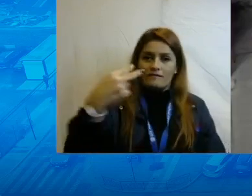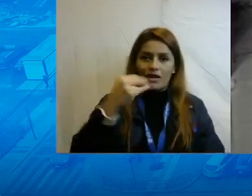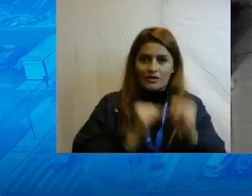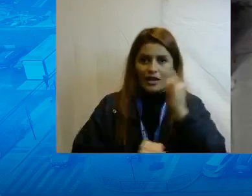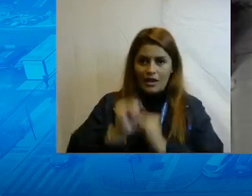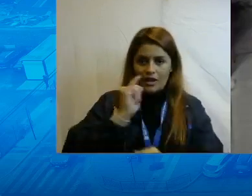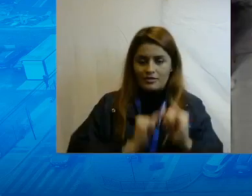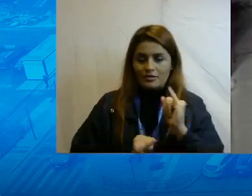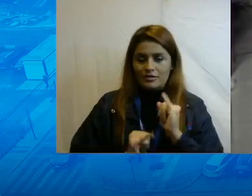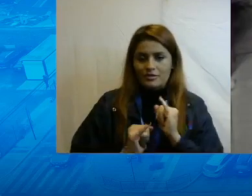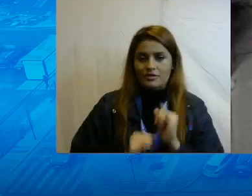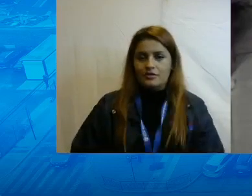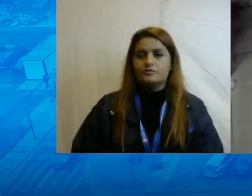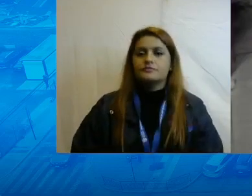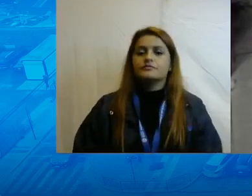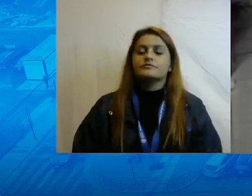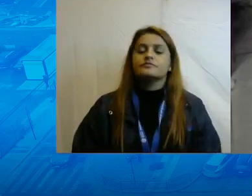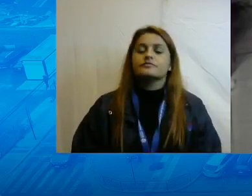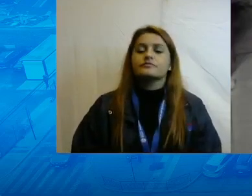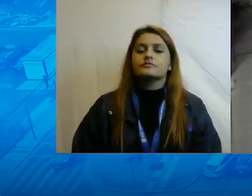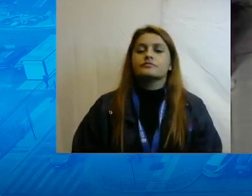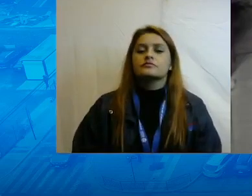través de Facebook.